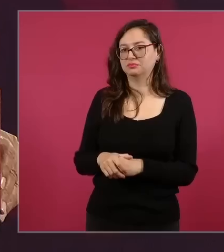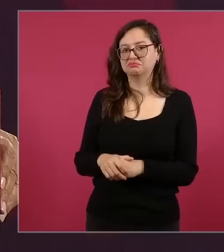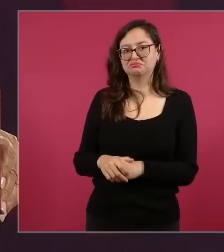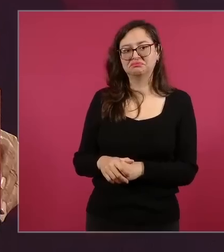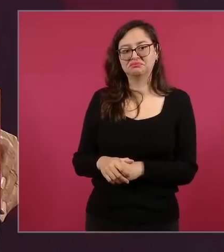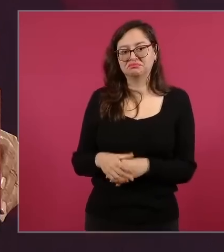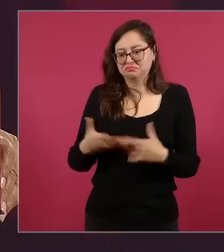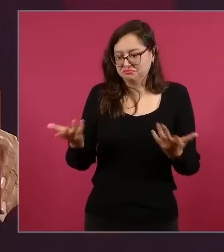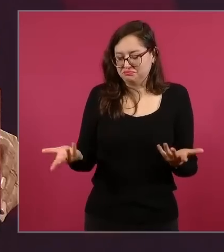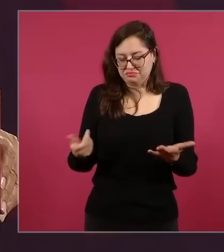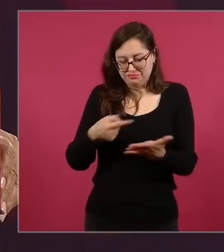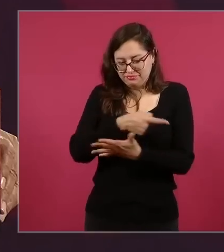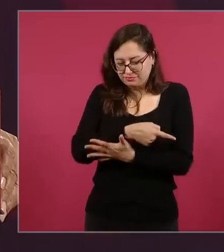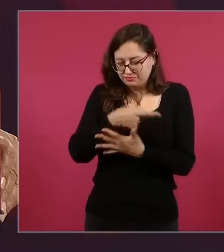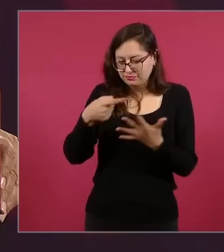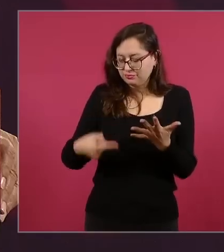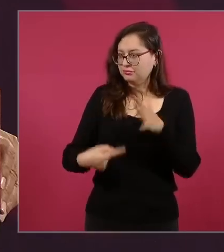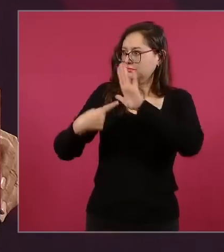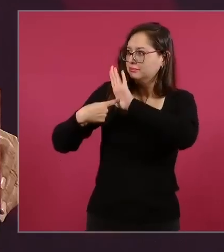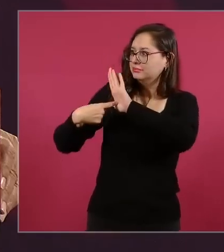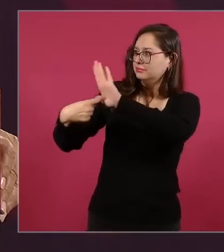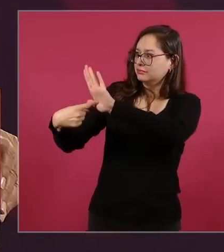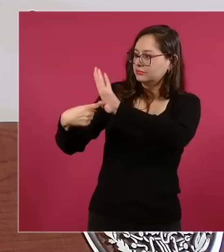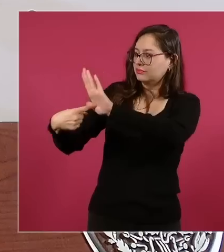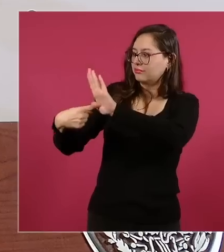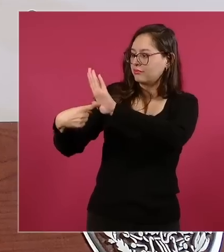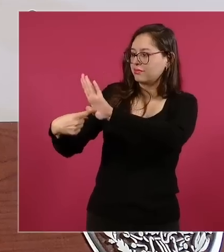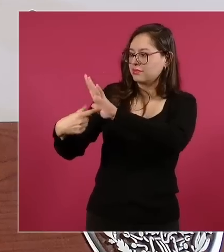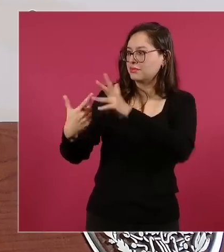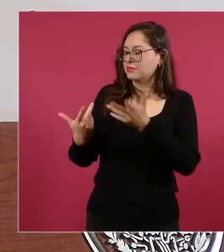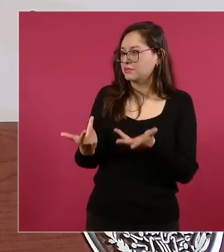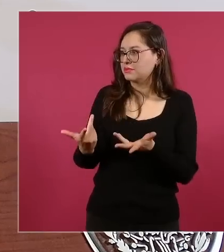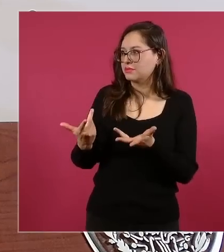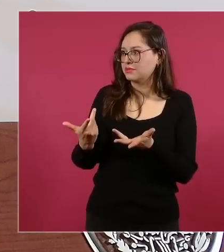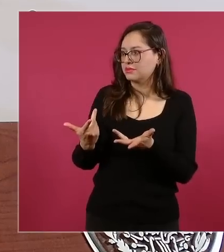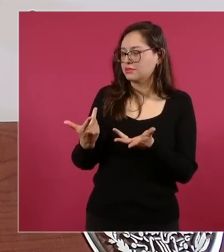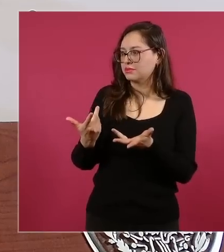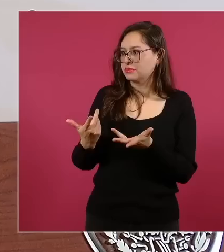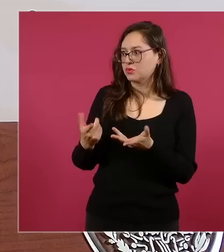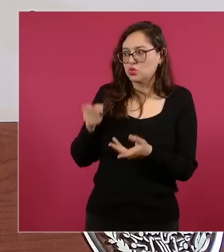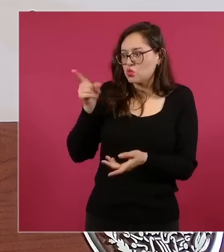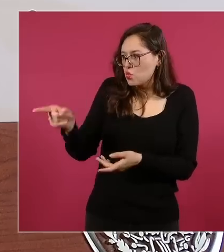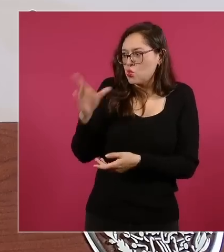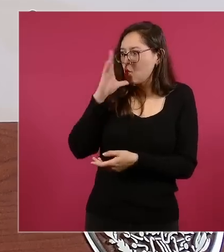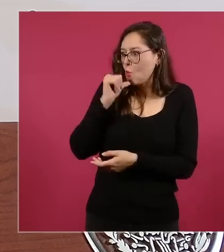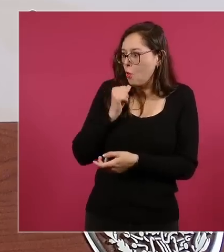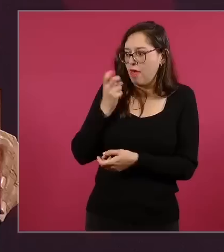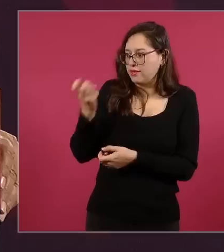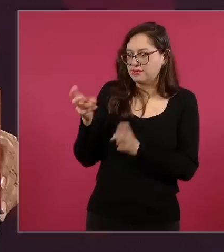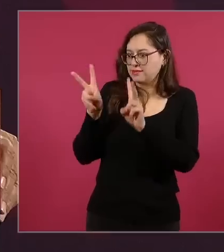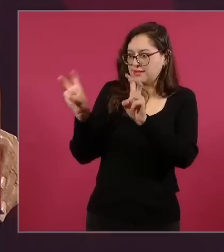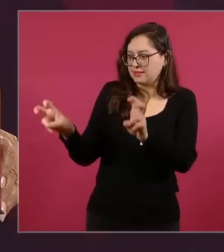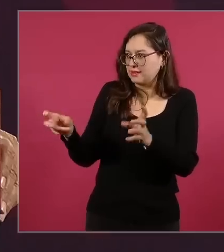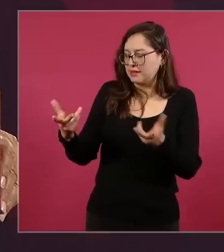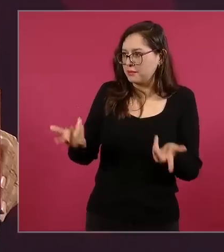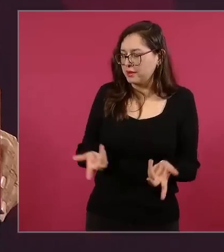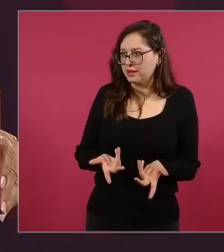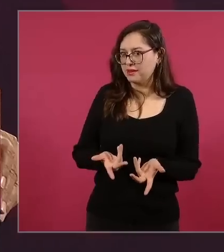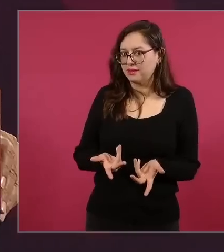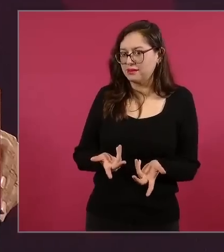existen fundamentos legales, hay hasta jurisprudencia en